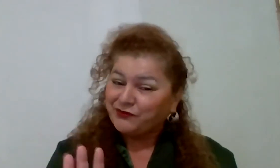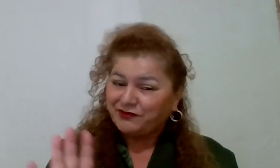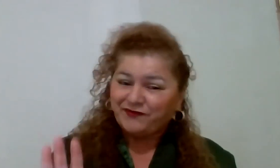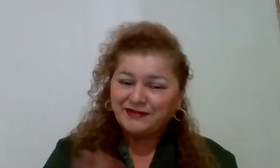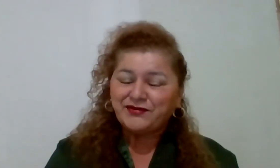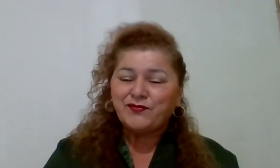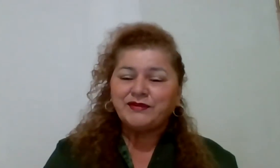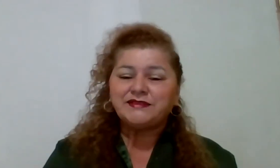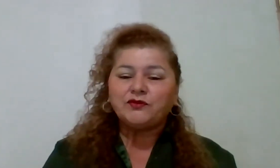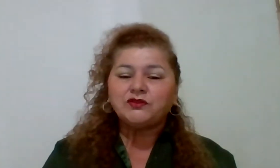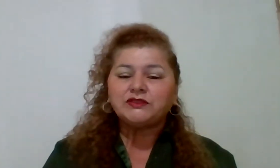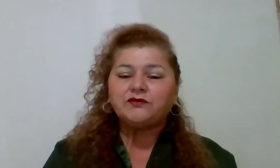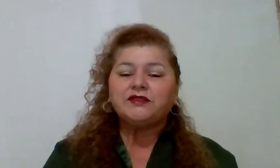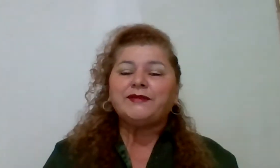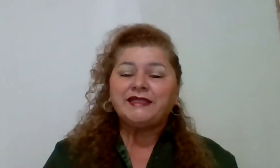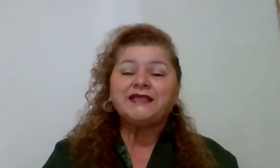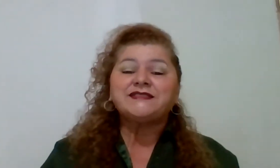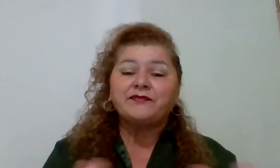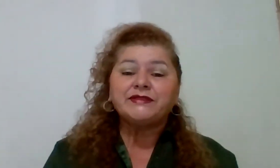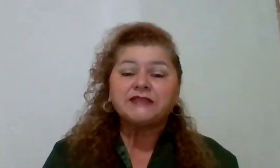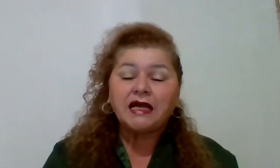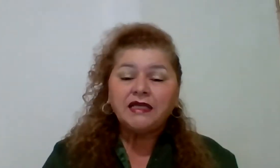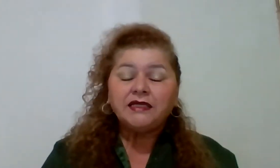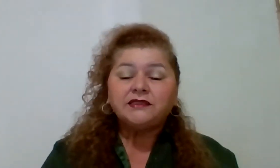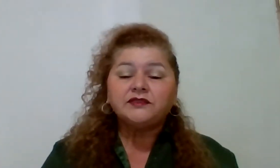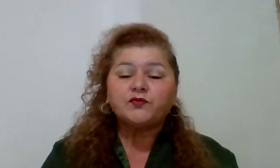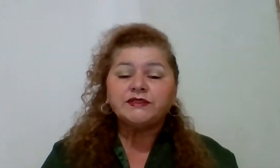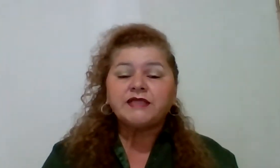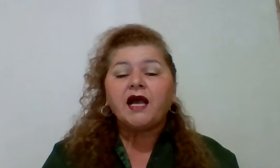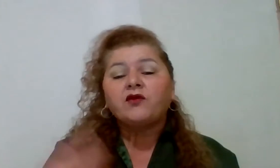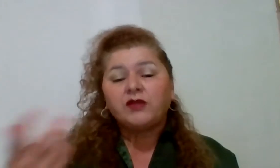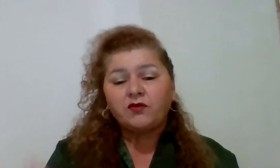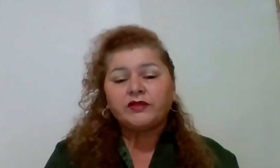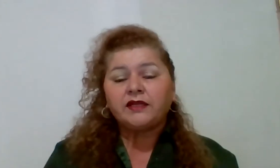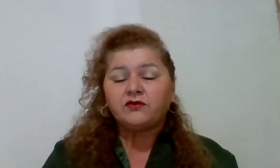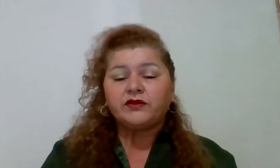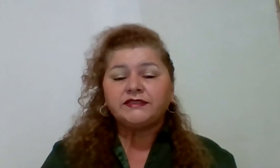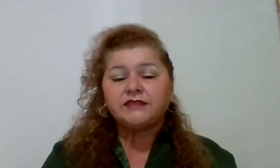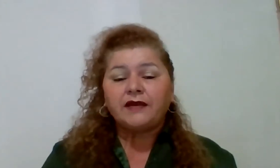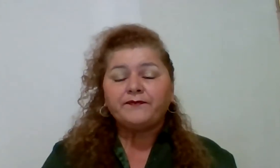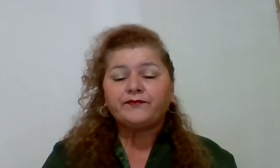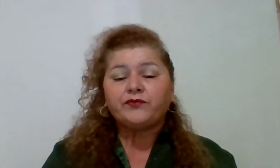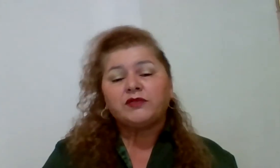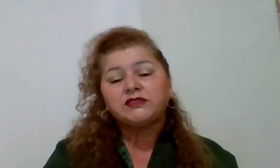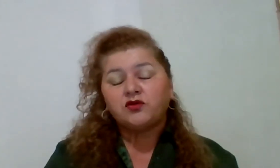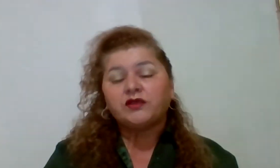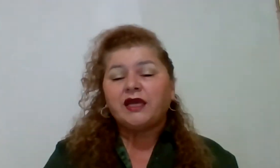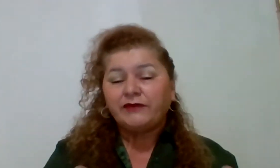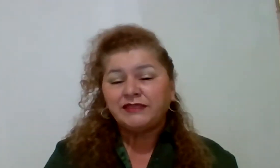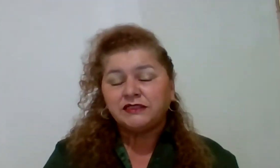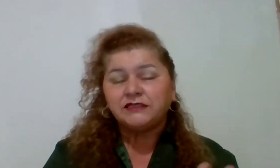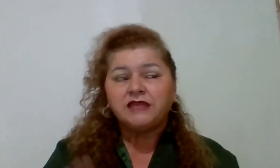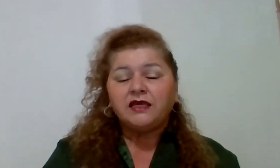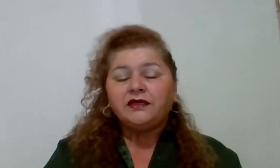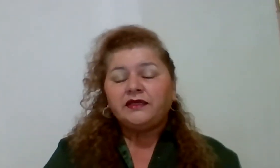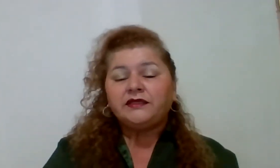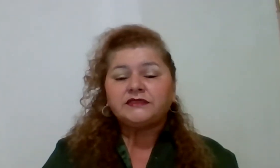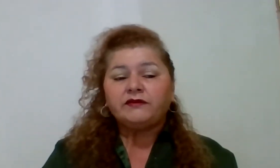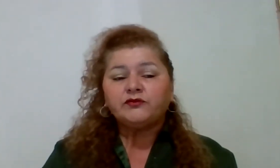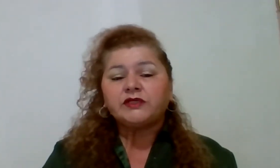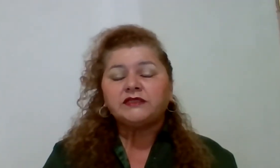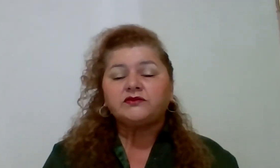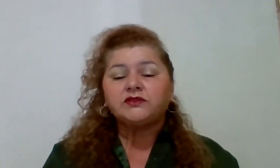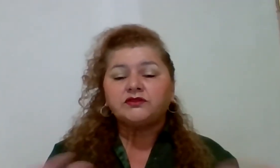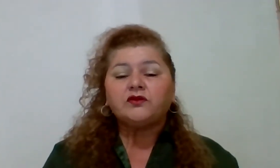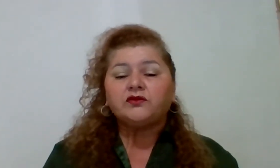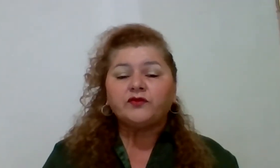los tacos de frente, como decimos los ticos, de manera que siempre está dispuesta a colaborar con esta población que a veces